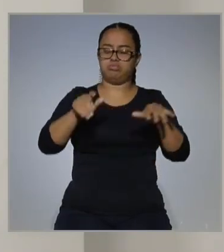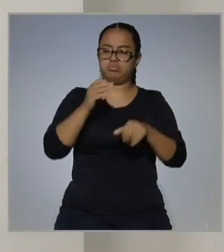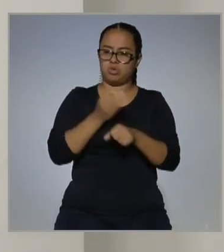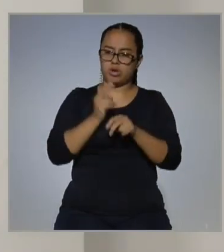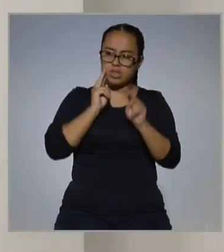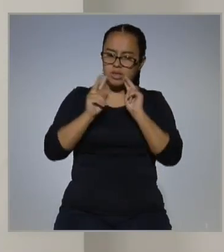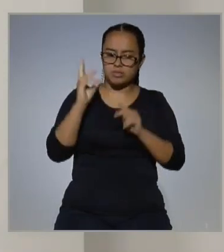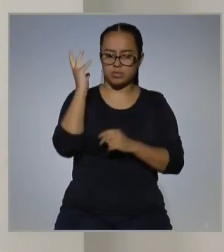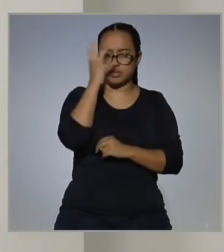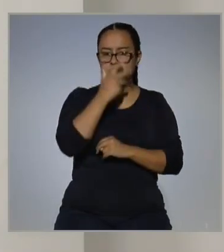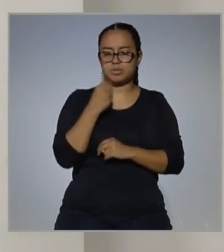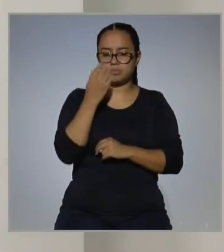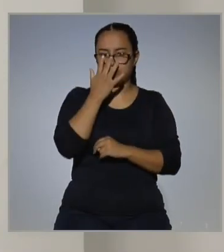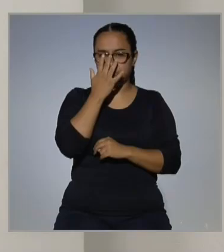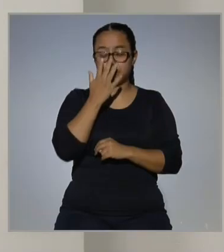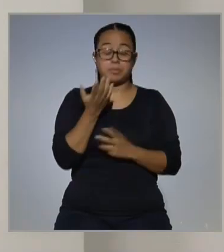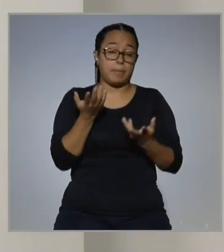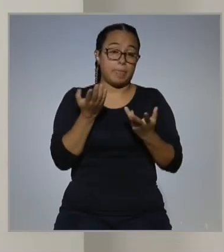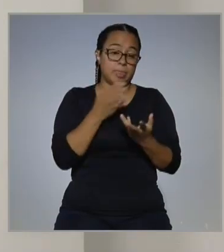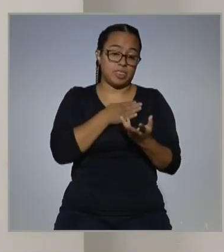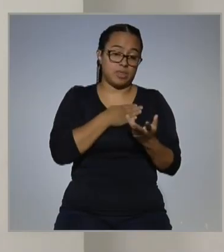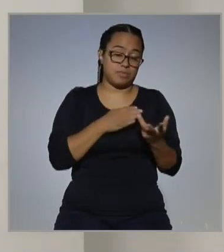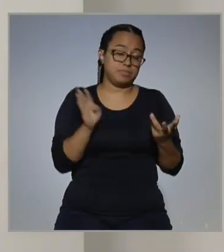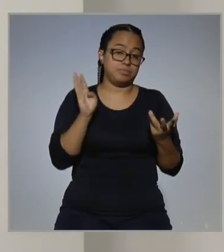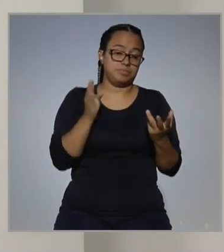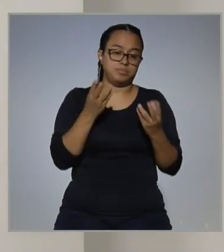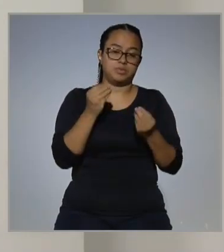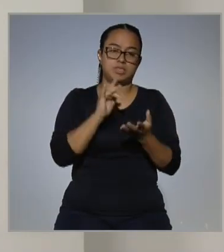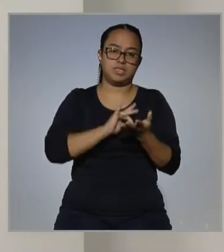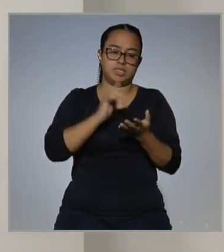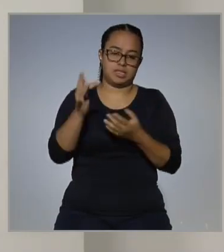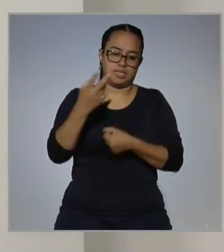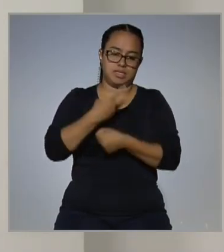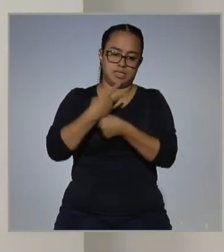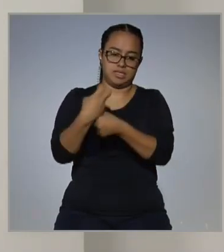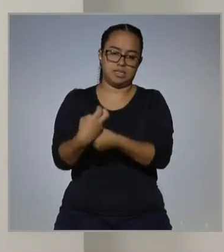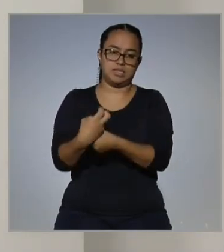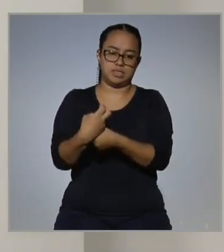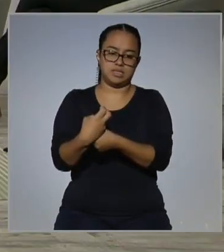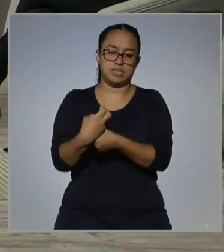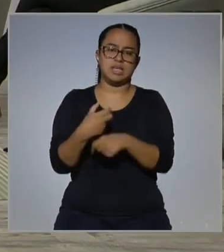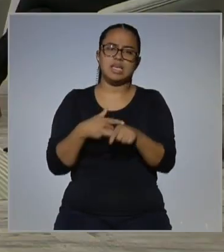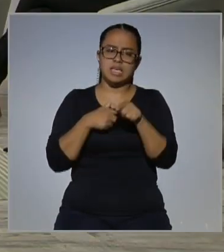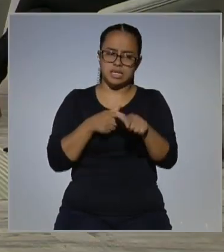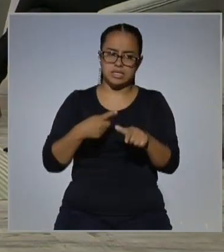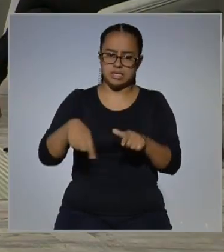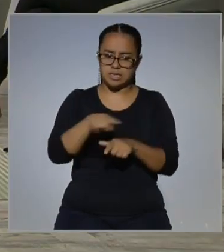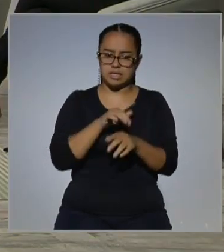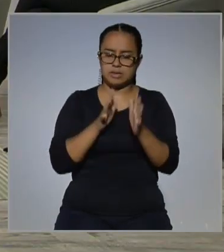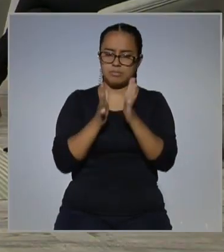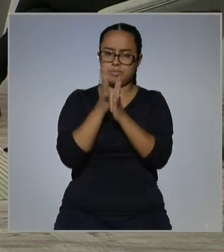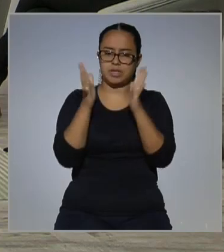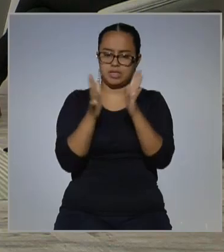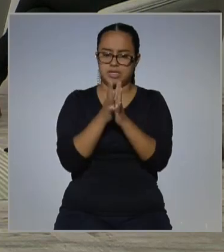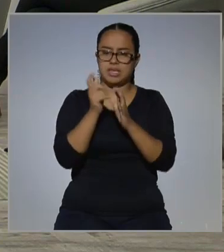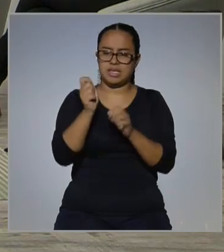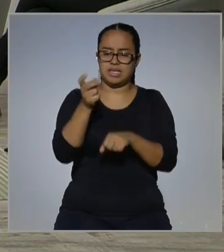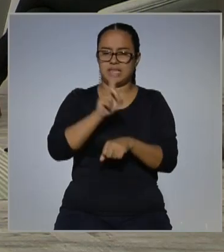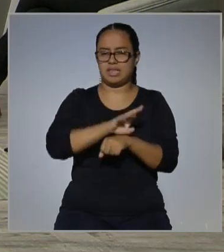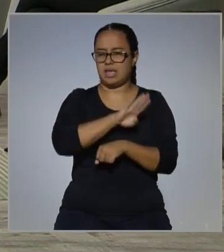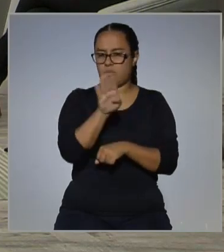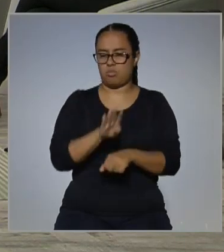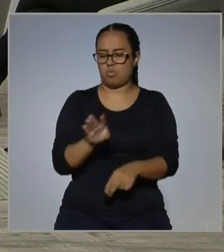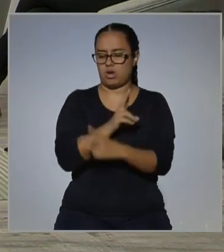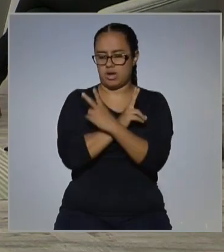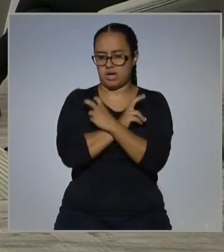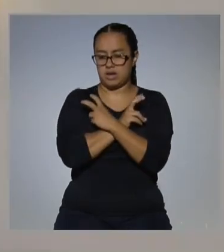forma muy hermosa. Entonces, bueno, pues muchas gracias por la invitación y sigamos participando de Día de Muertos.